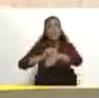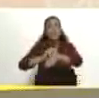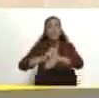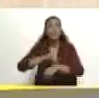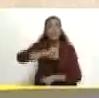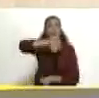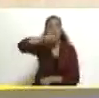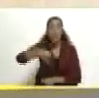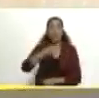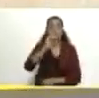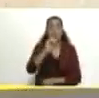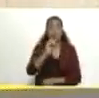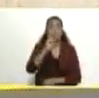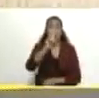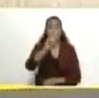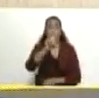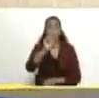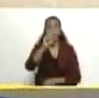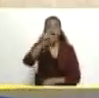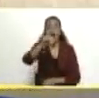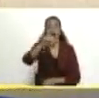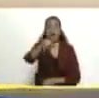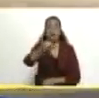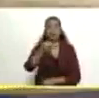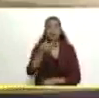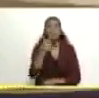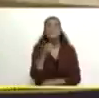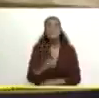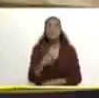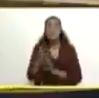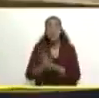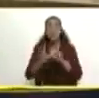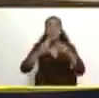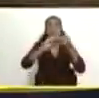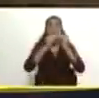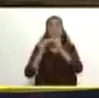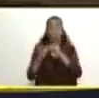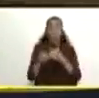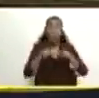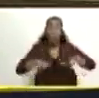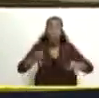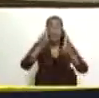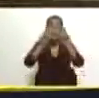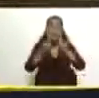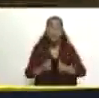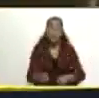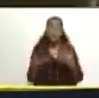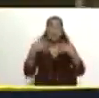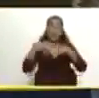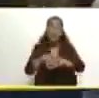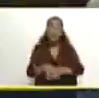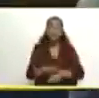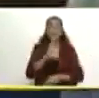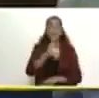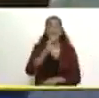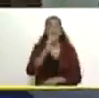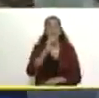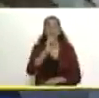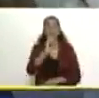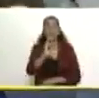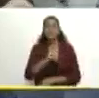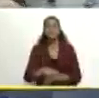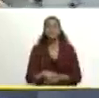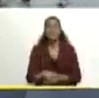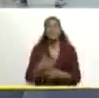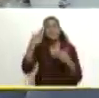nos precise la importancia y los servicios que han sido rehabilitados en este centro de diagnóstico integral. Adelante, Giovanni. Saludos,